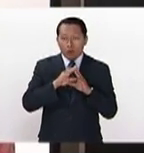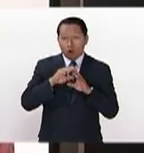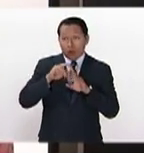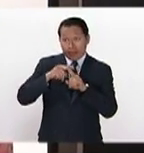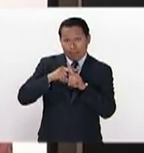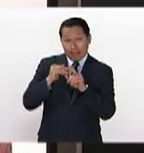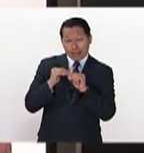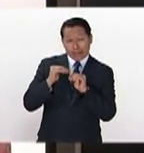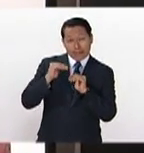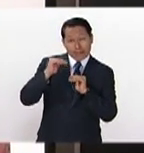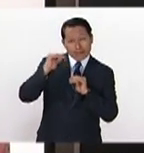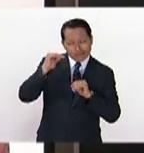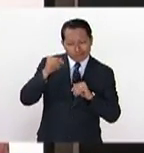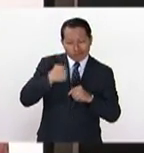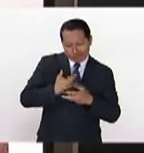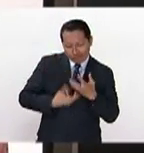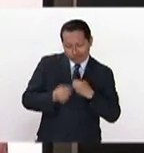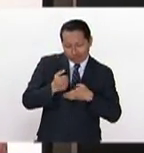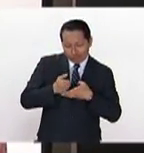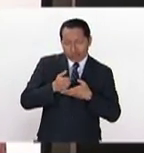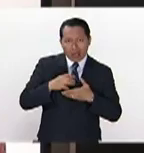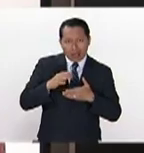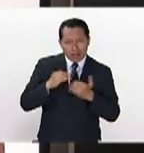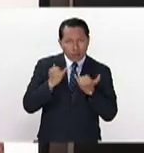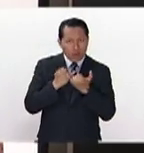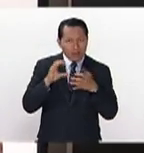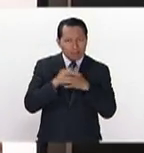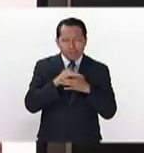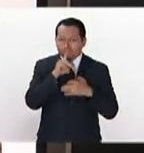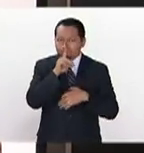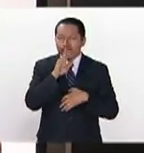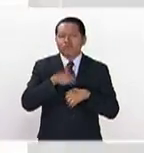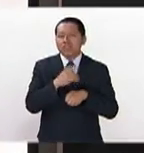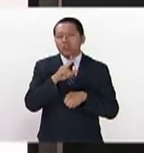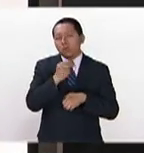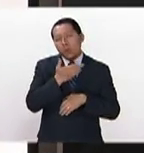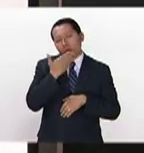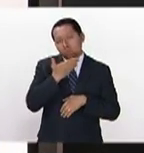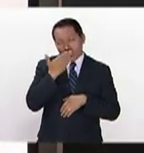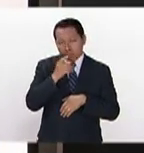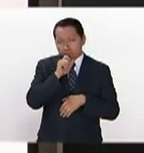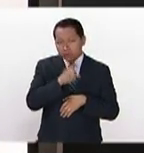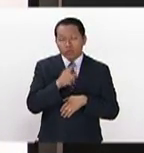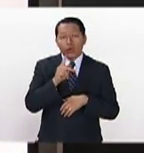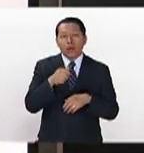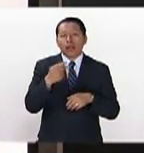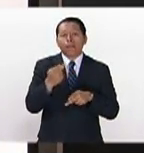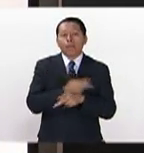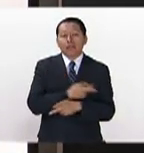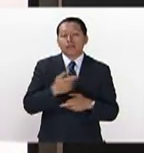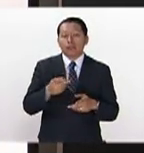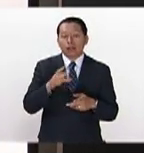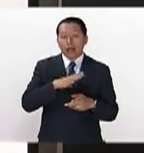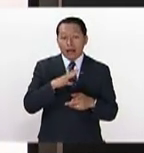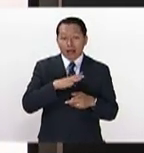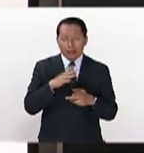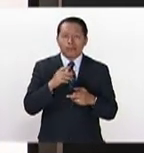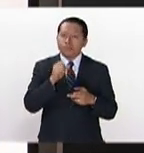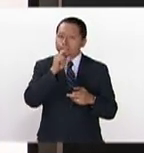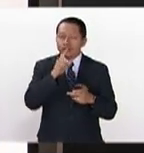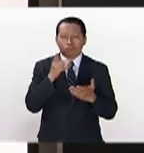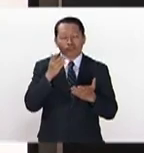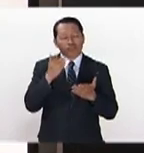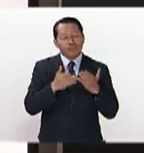temperatura. No estamos acostumbrados a estas temperaturas a lo largo de todo el año y eso produce la